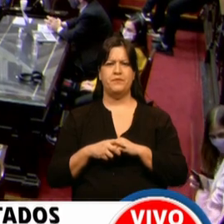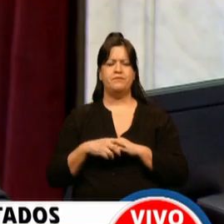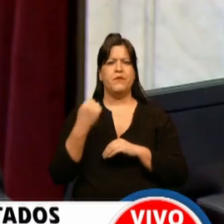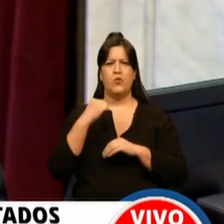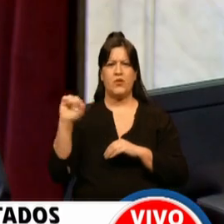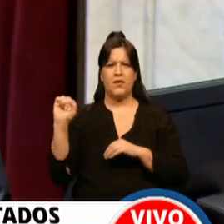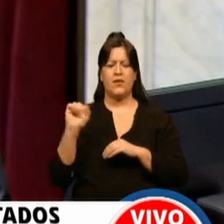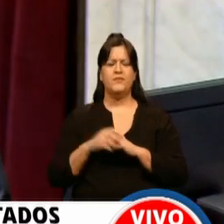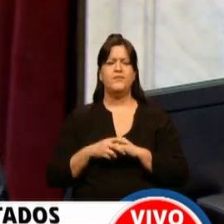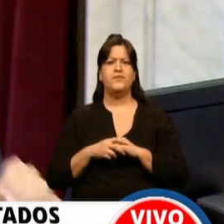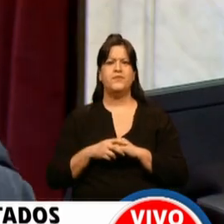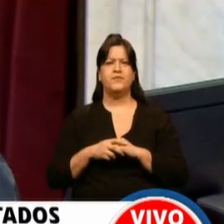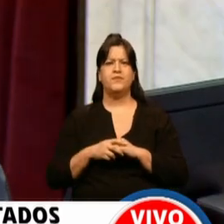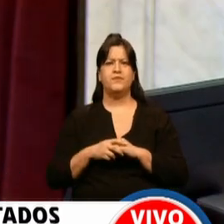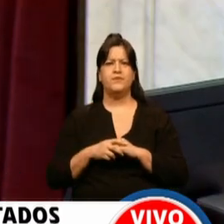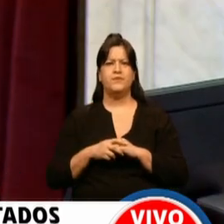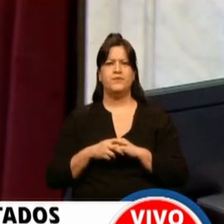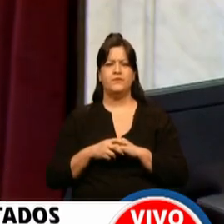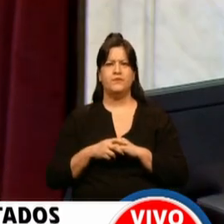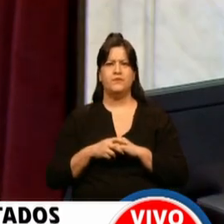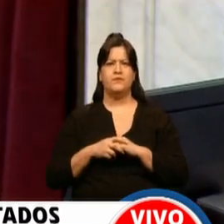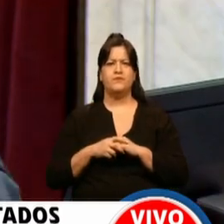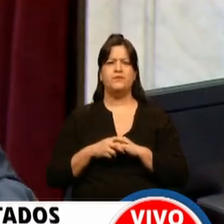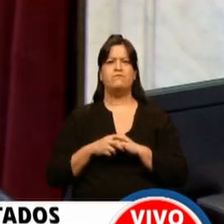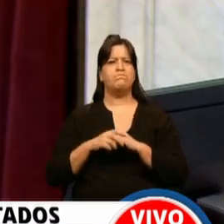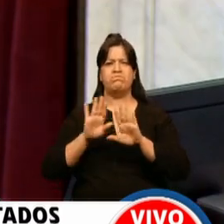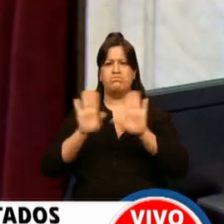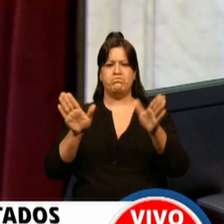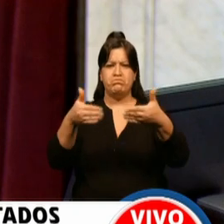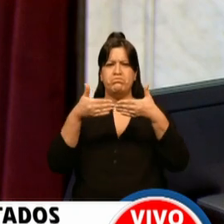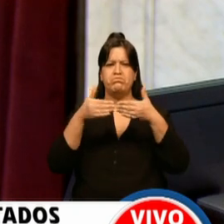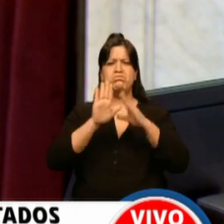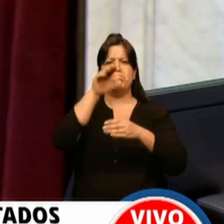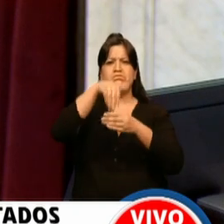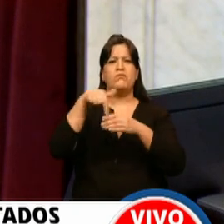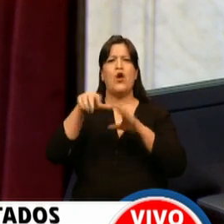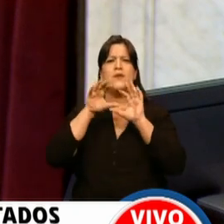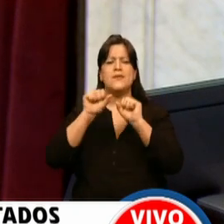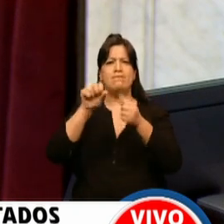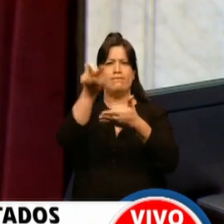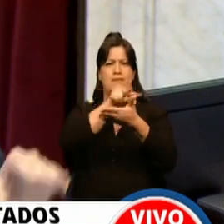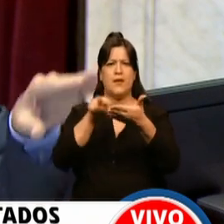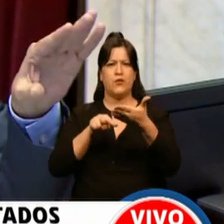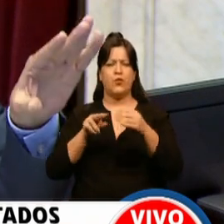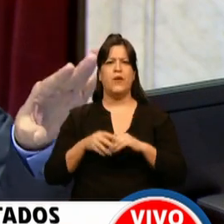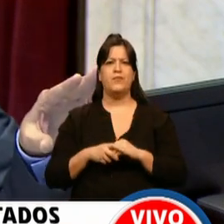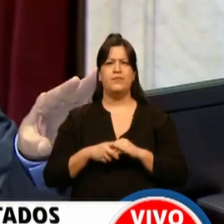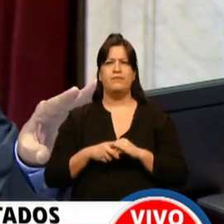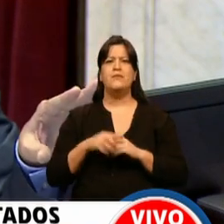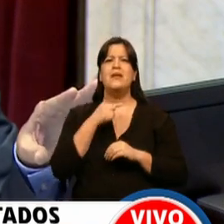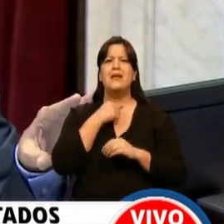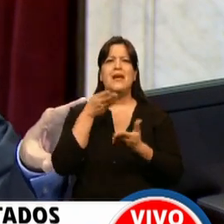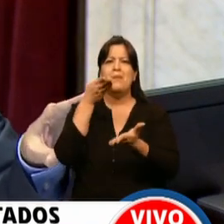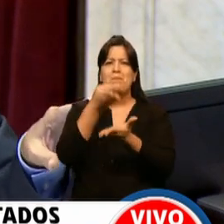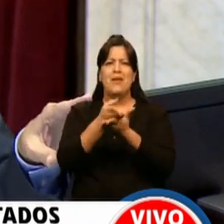ausente a la hora de votar se cierra la votación por secretaria se hará lectura 'quiero